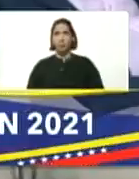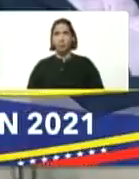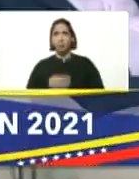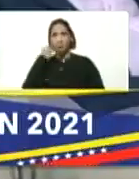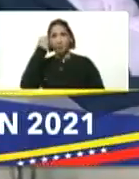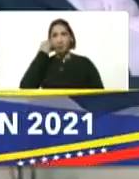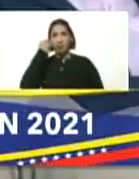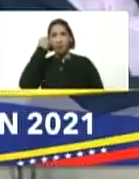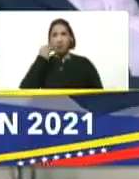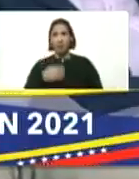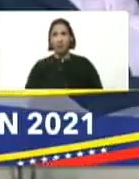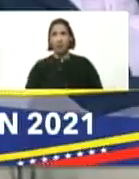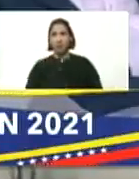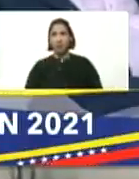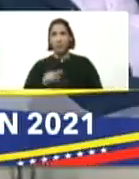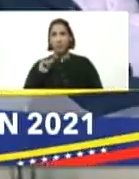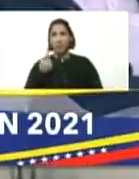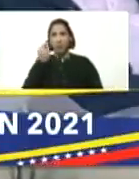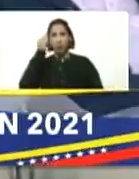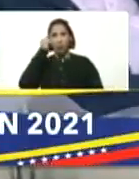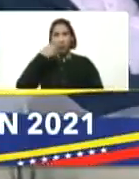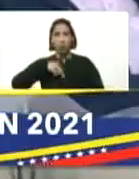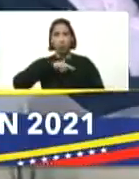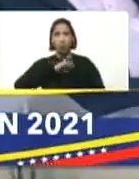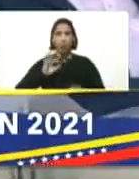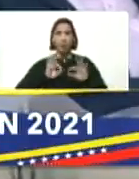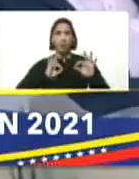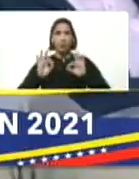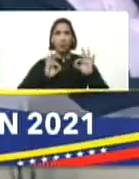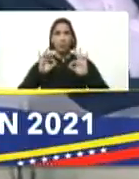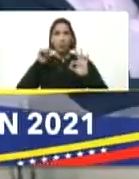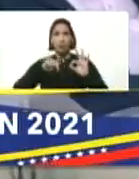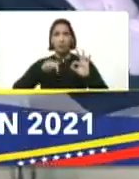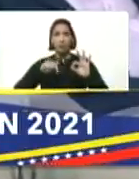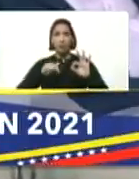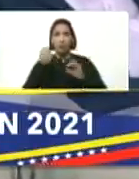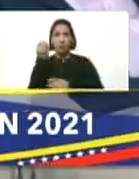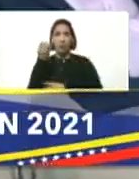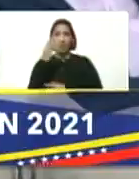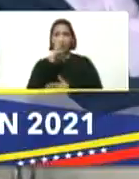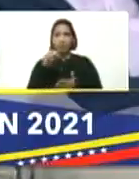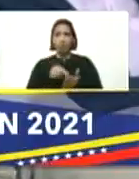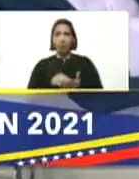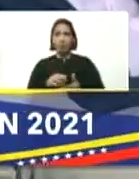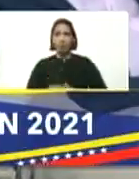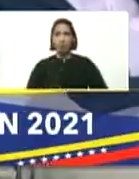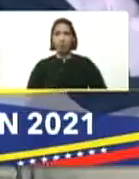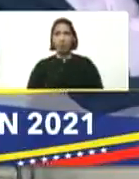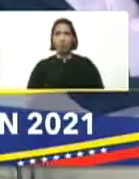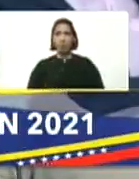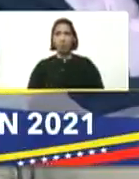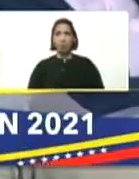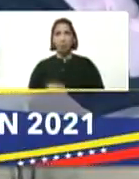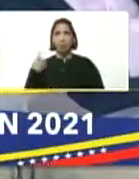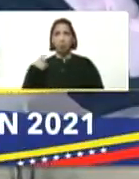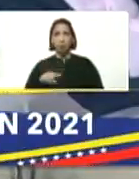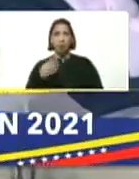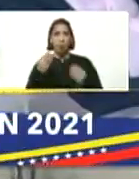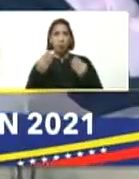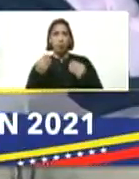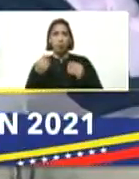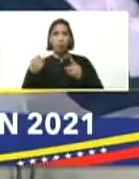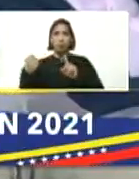pensaba que los primeros días de nuestro ejercicio aquí en la Asamblea Nacional tuvimos varias